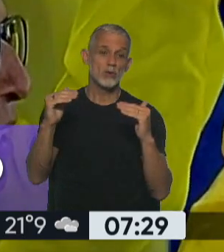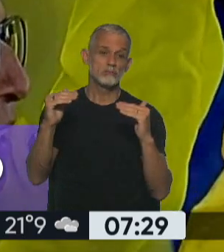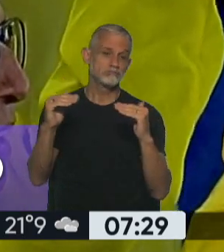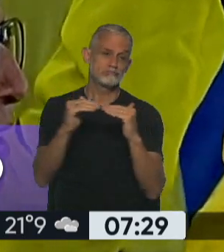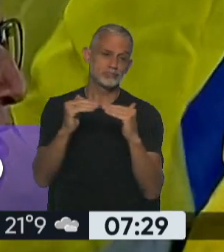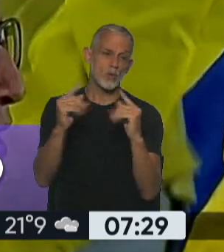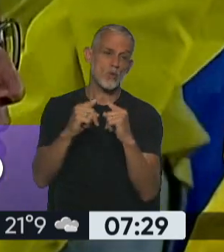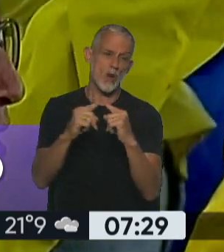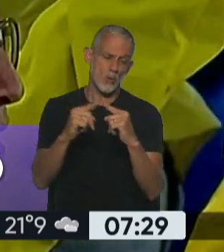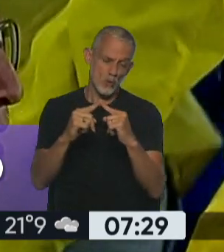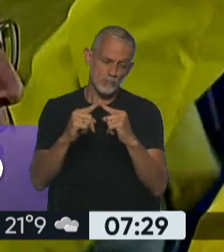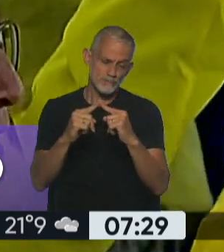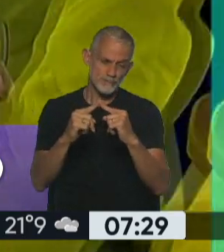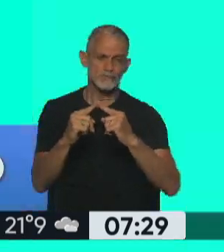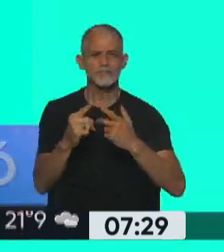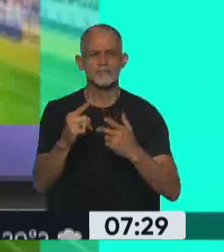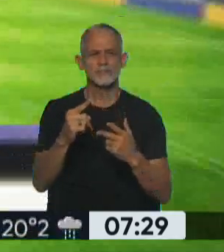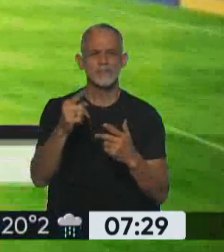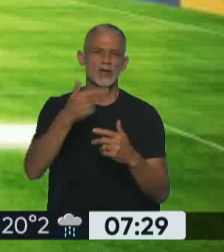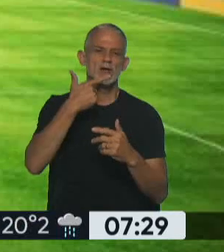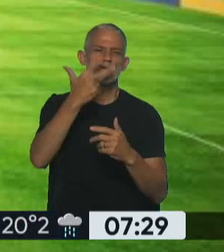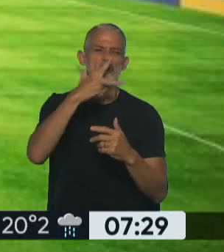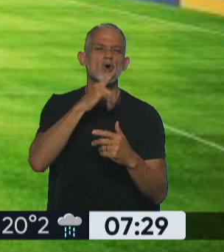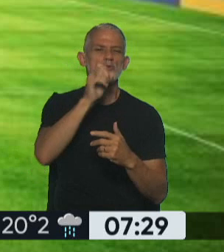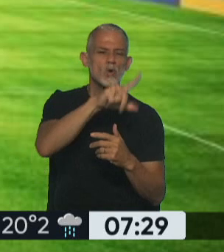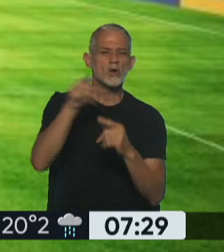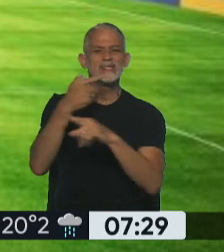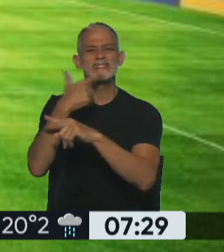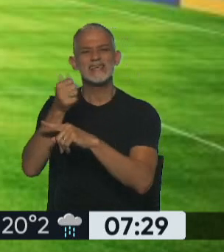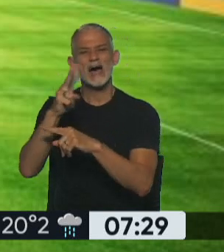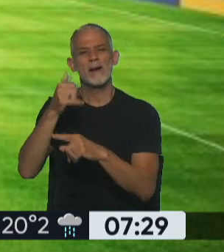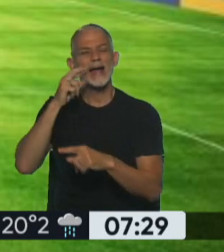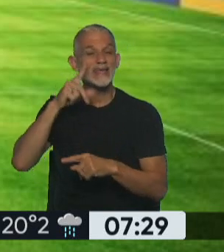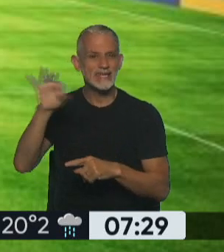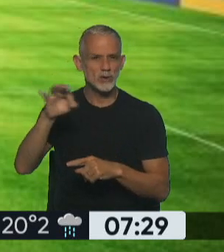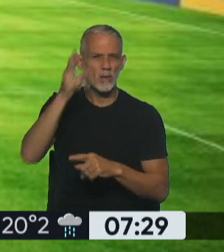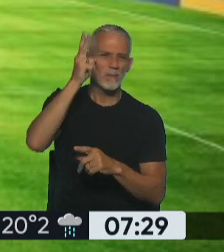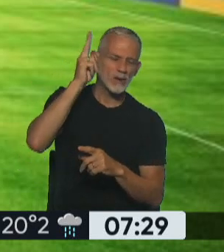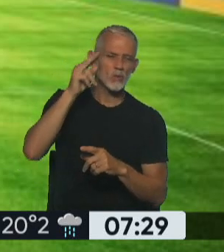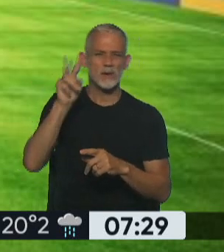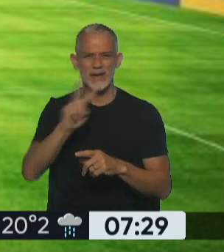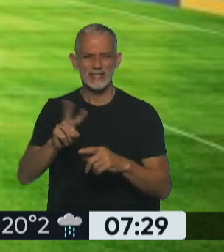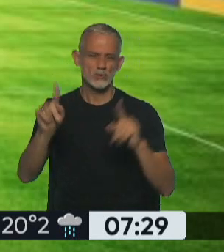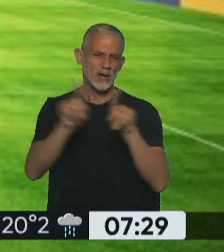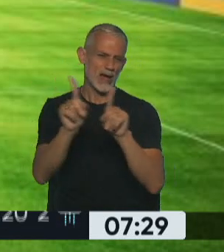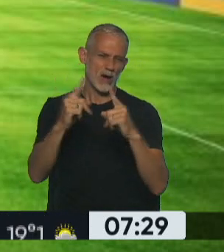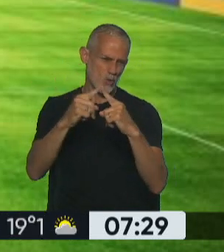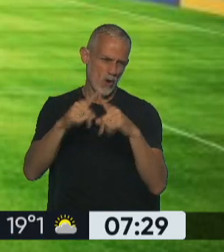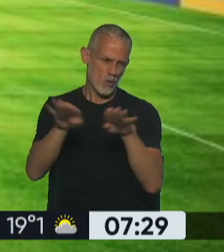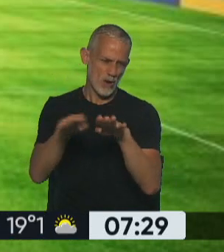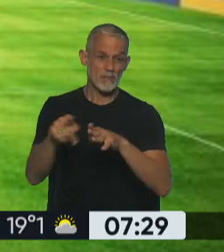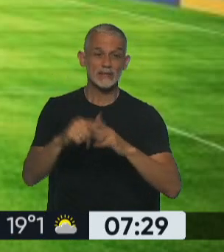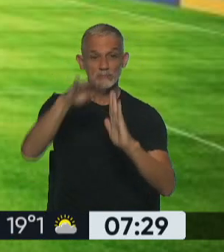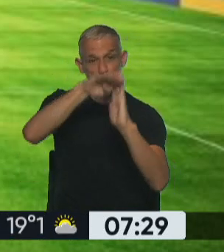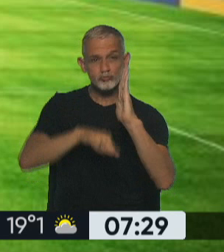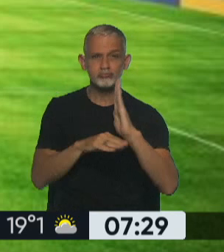fue 1-1 con los goles de Yotun y de Savarino para Perú y Venezuela respectivamente, y la tabla que indica